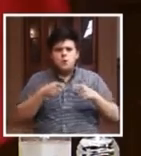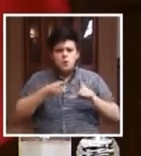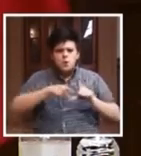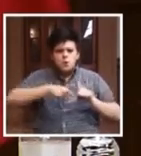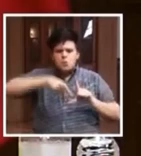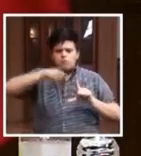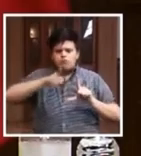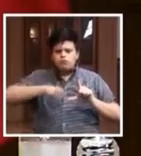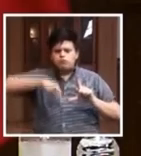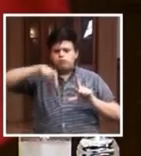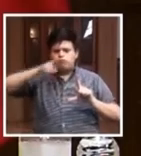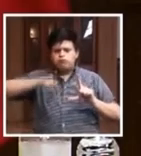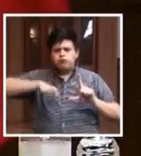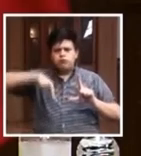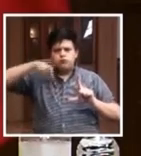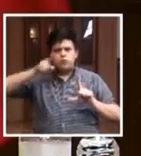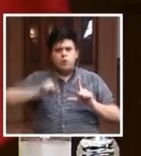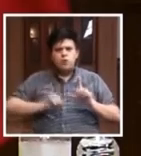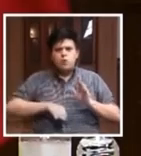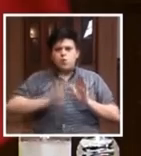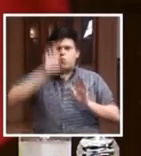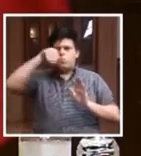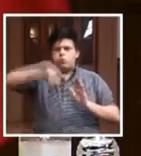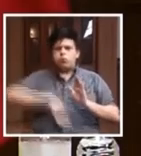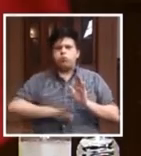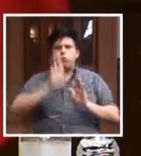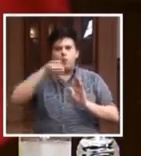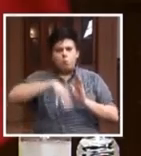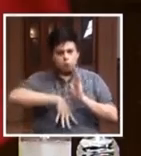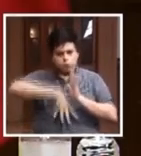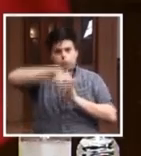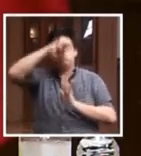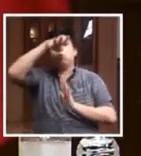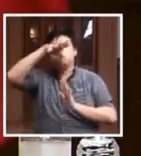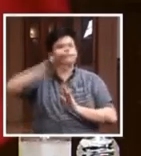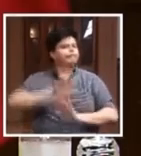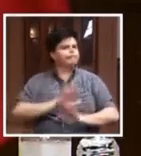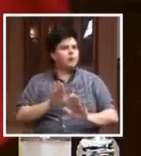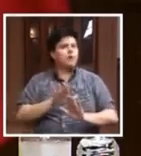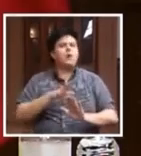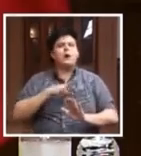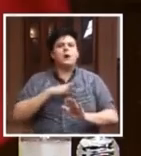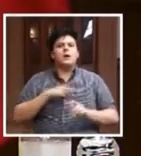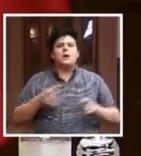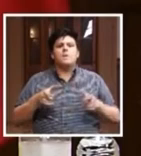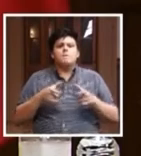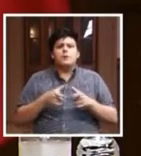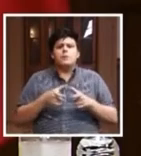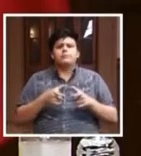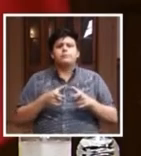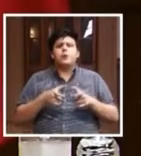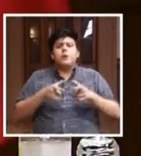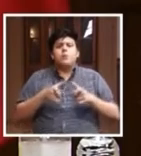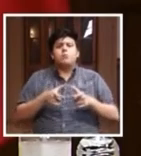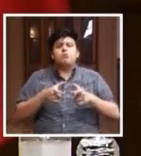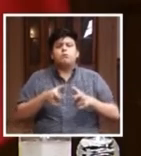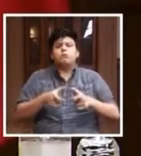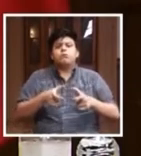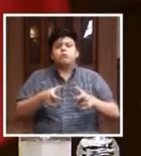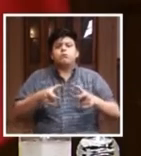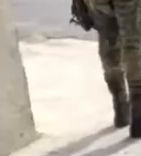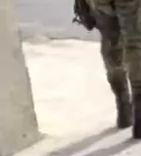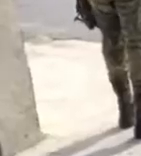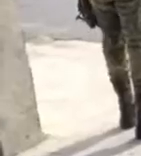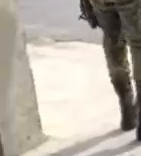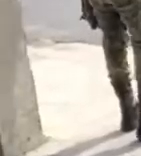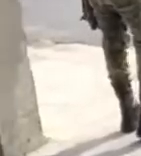no hagan, no se disparen abruptamente, sino que sean curvas más bien prolongadas o mesetas